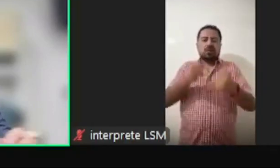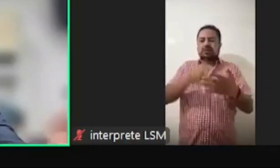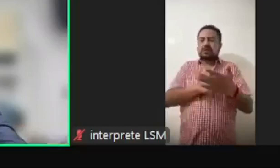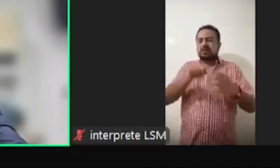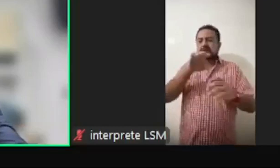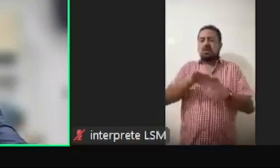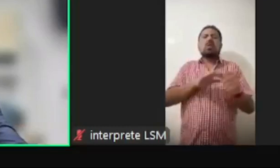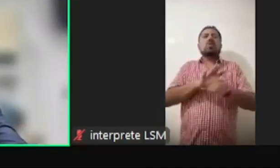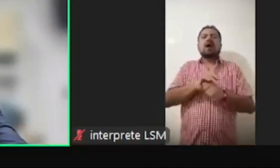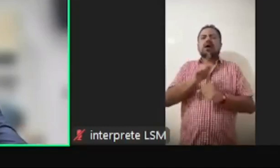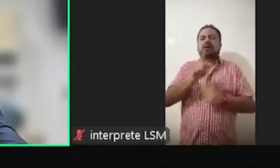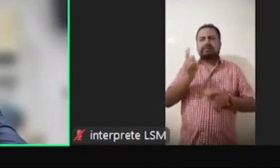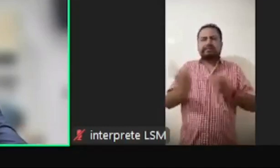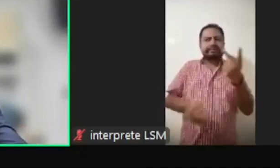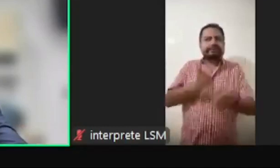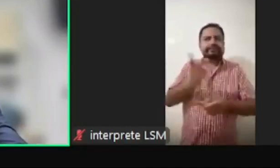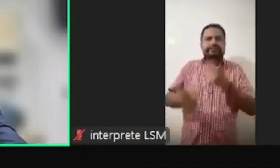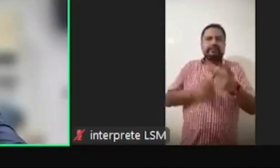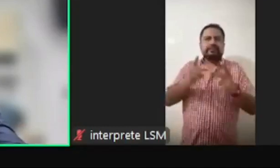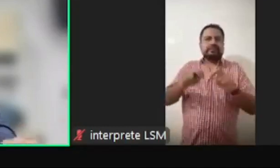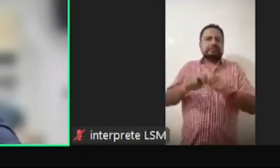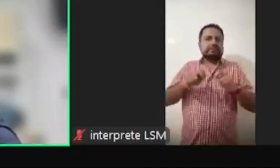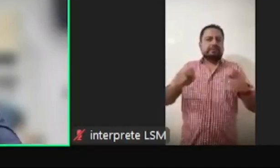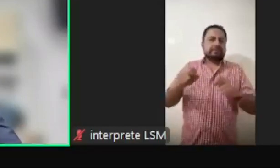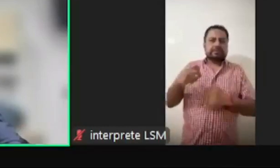cual cuestiona actos del Consejo General